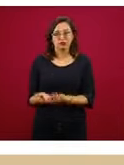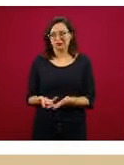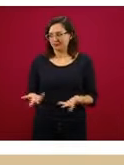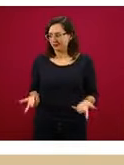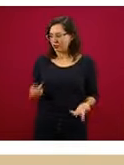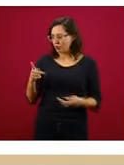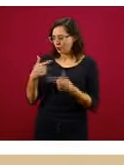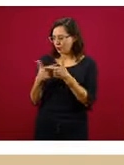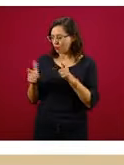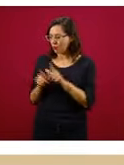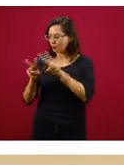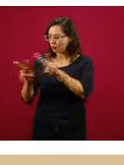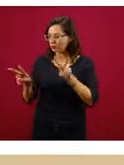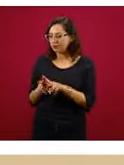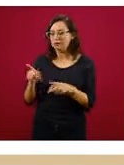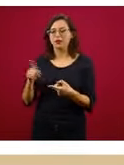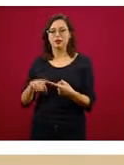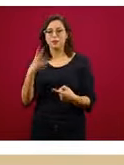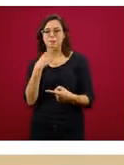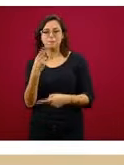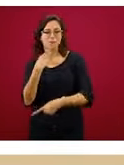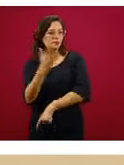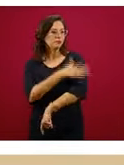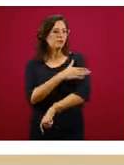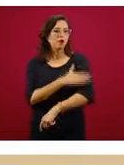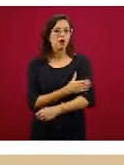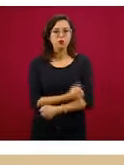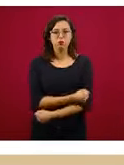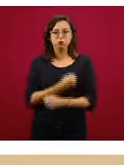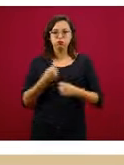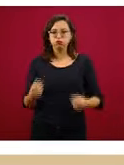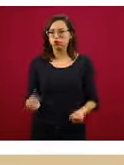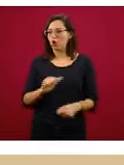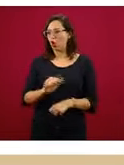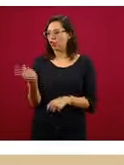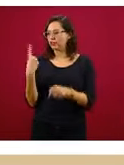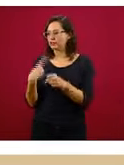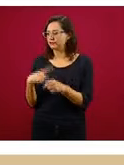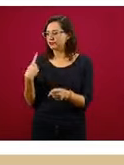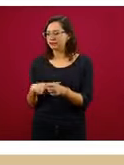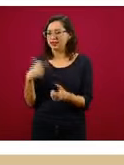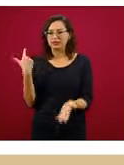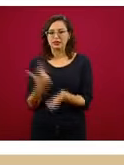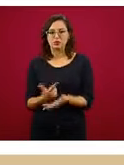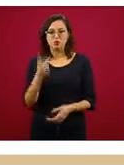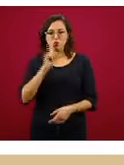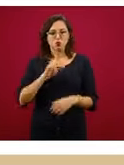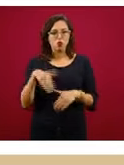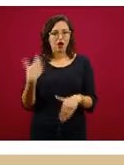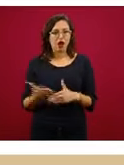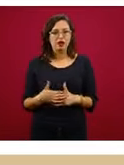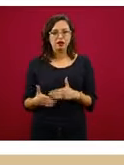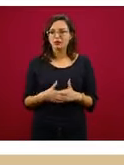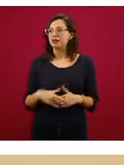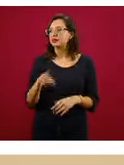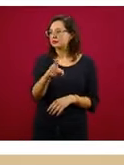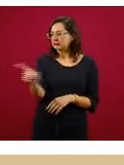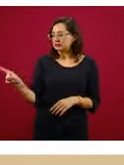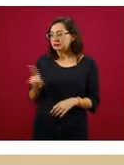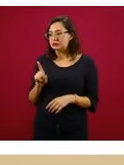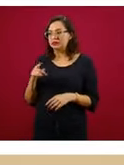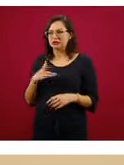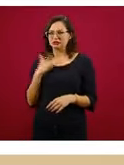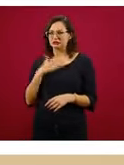de los grupos de riesgo, diabetes, hipertensión, obesidad, otras enfermedades crónicas, mujeres embarazadas, eso ya lo hemos